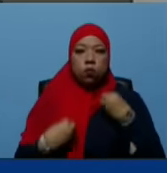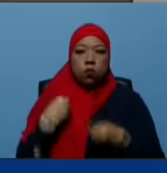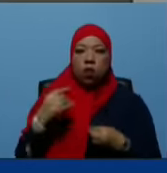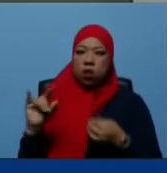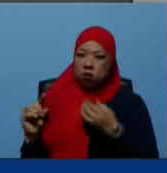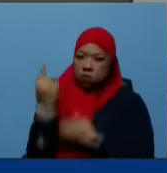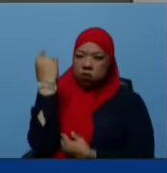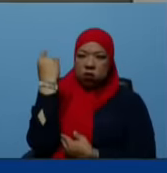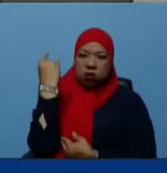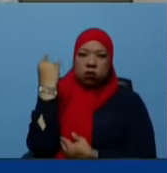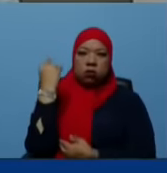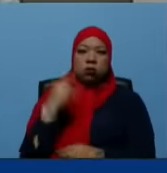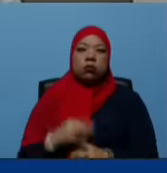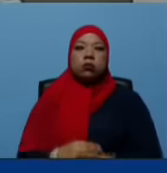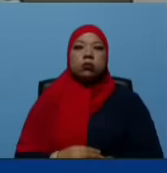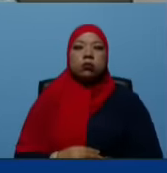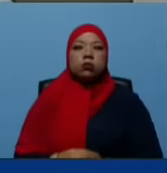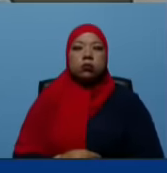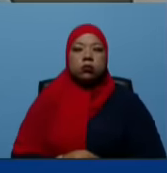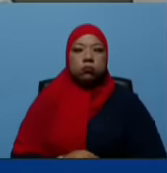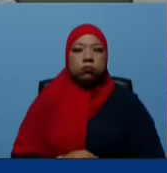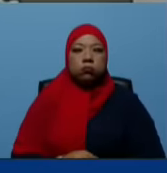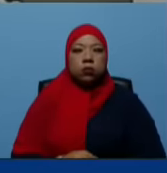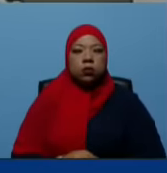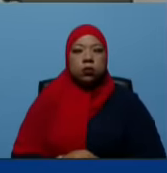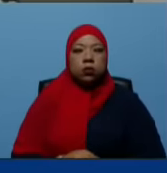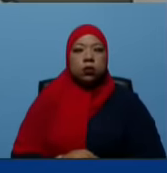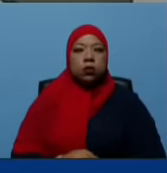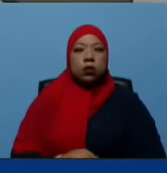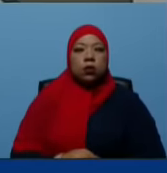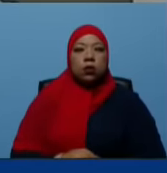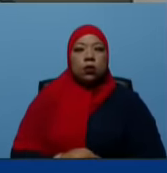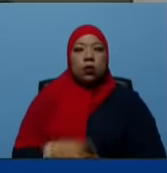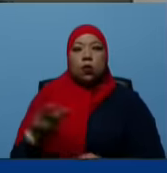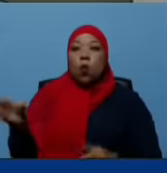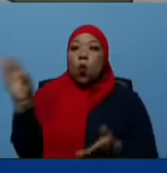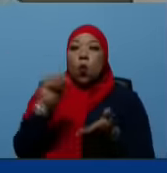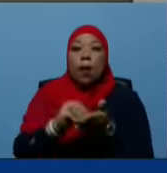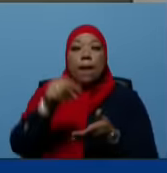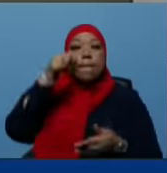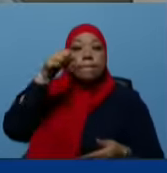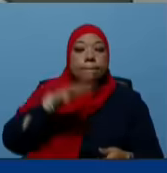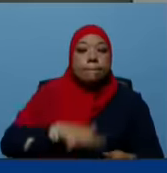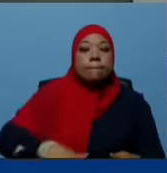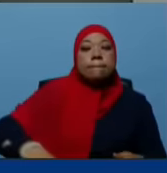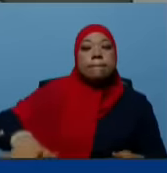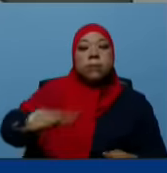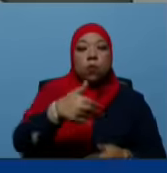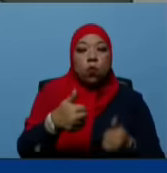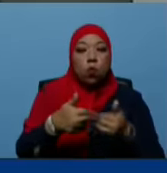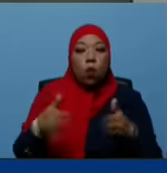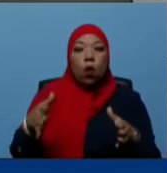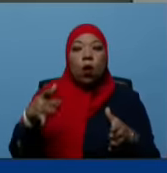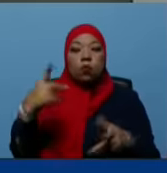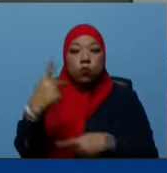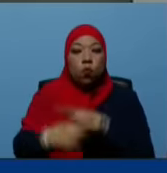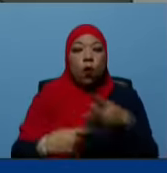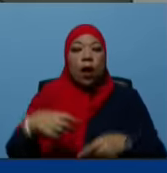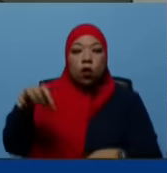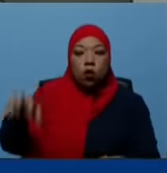engaño. Lo dije en una decena de plazas públicas en la peregrinación reciente por el